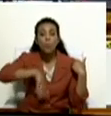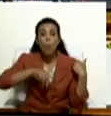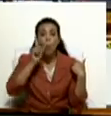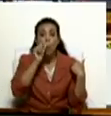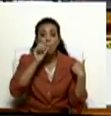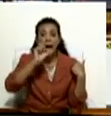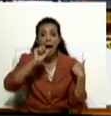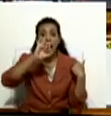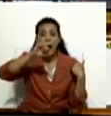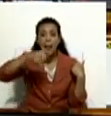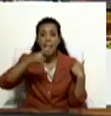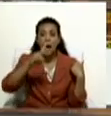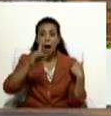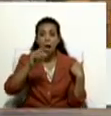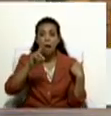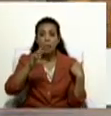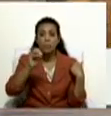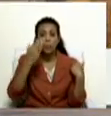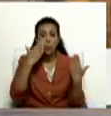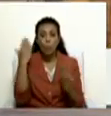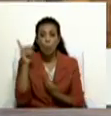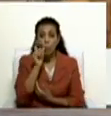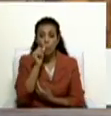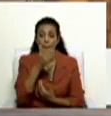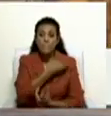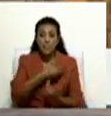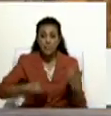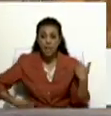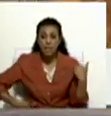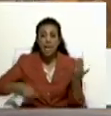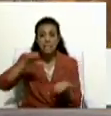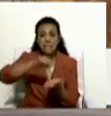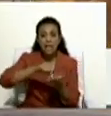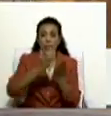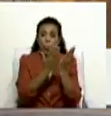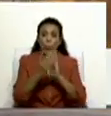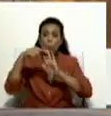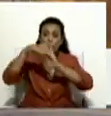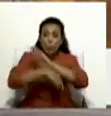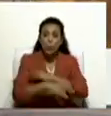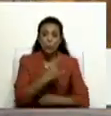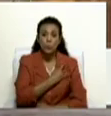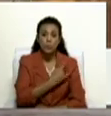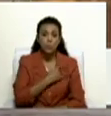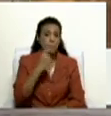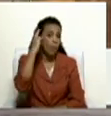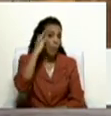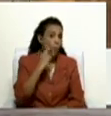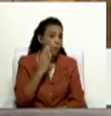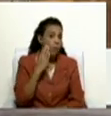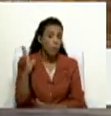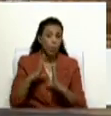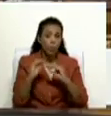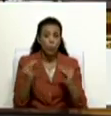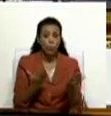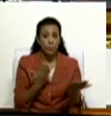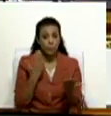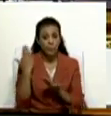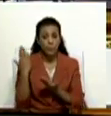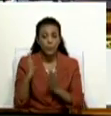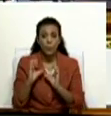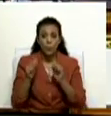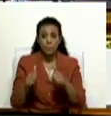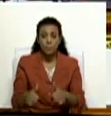Alejandro Miguel López Rodríguez presidente del centro de estudios Simón Bolívar es todo ciudadano